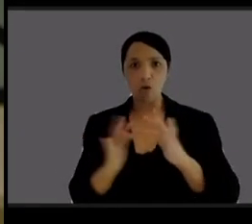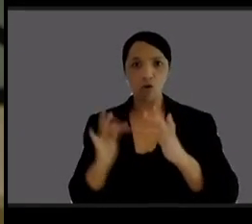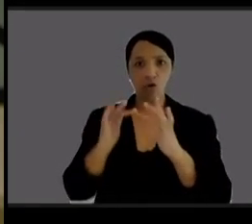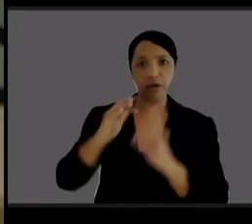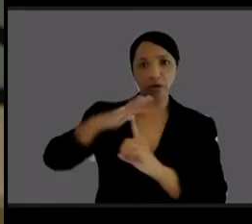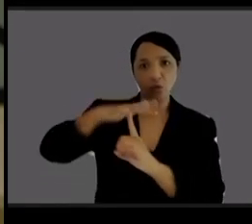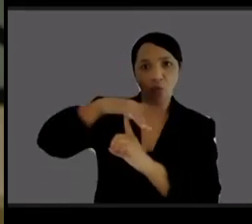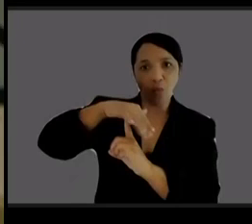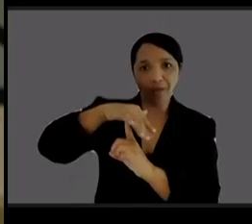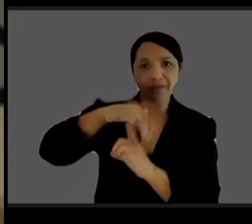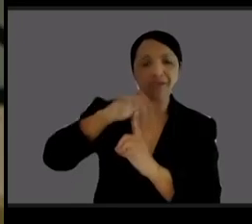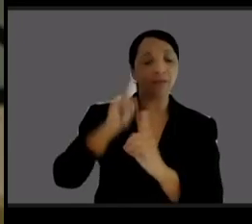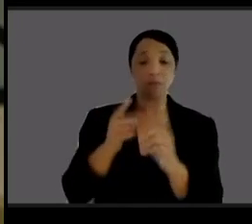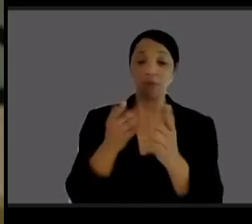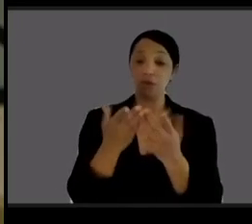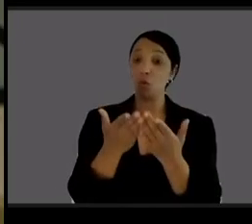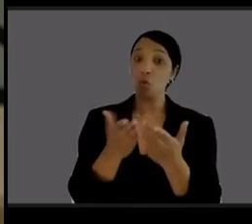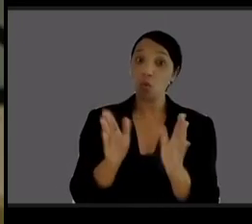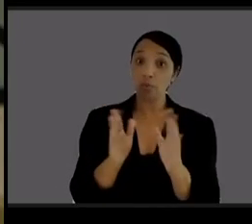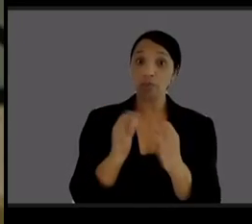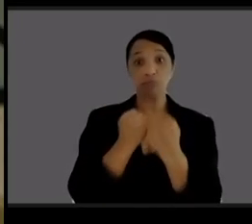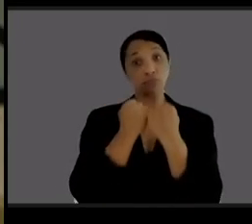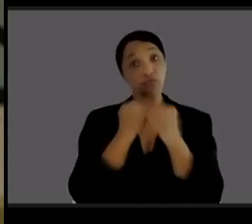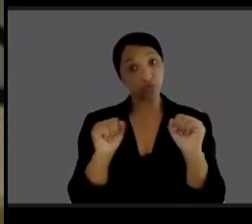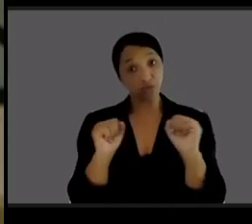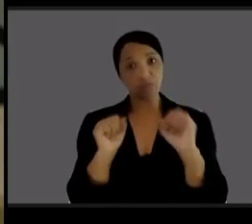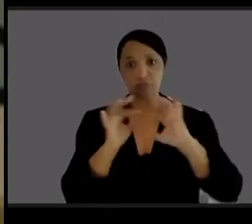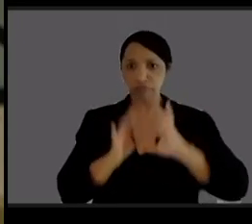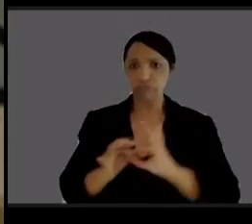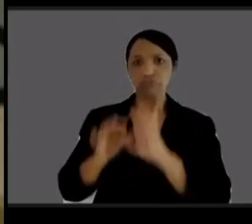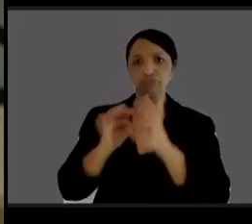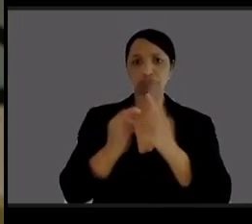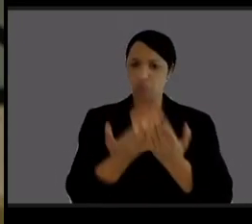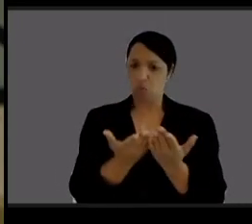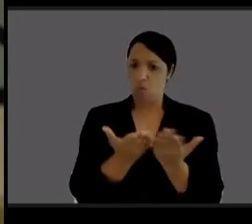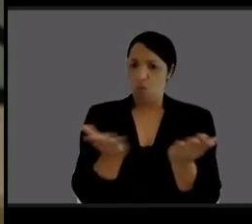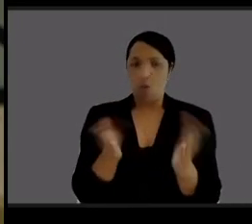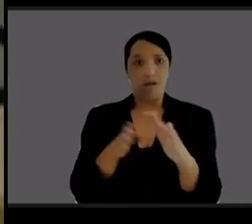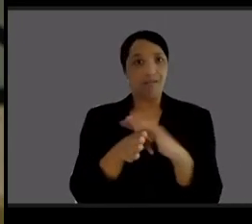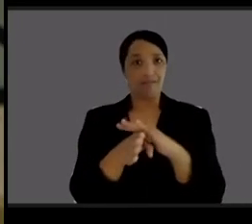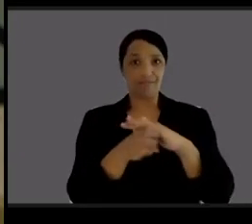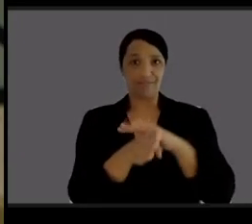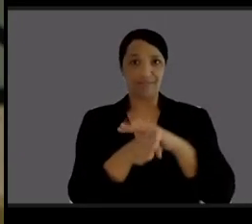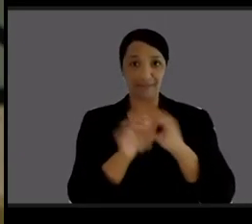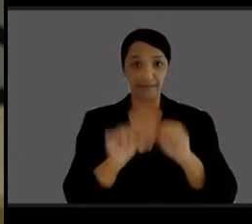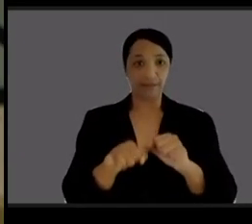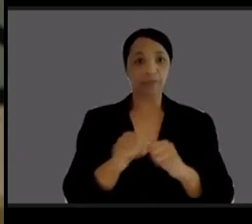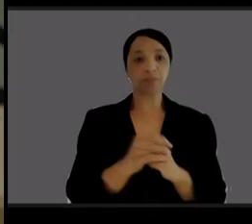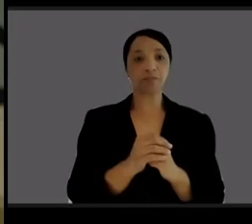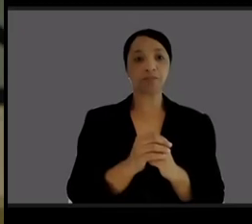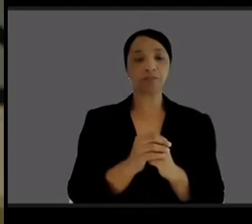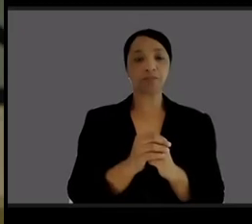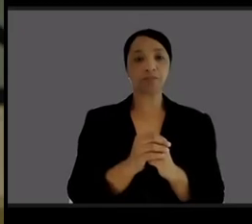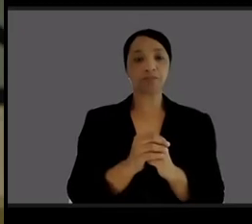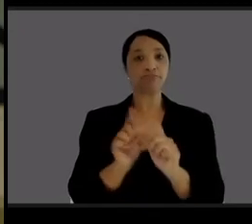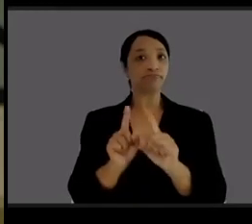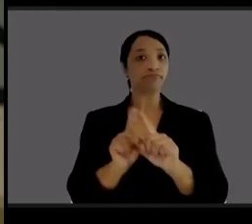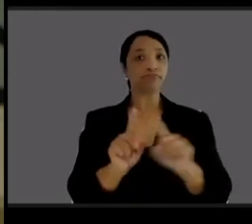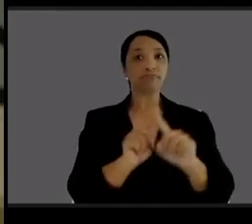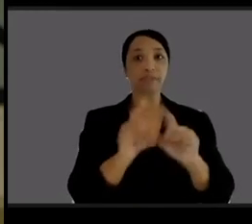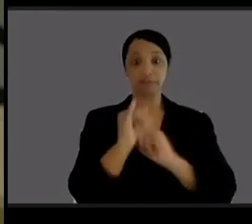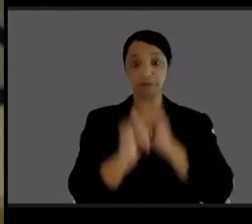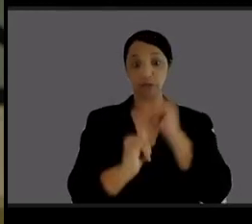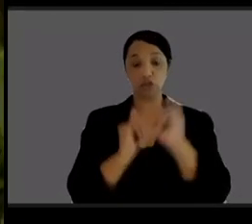incluida su infraestructura física, la infraestructura física que lo sustenta, siga siendo abierto, seguro y accesible a todos. Y esto